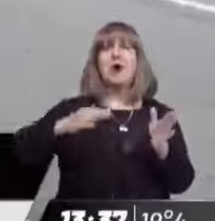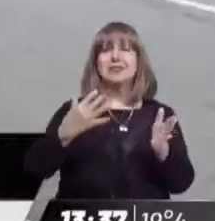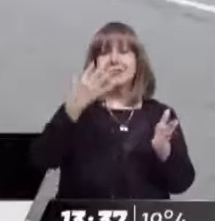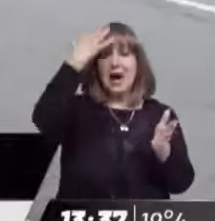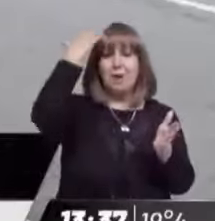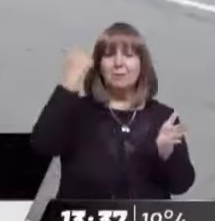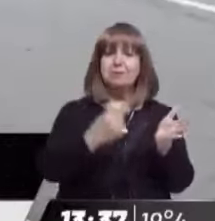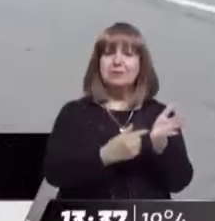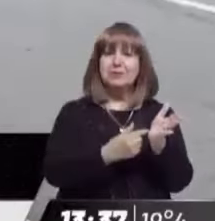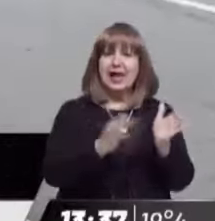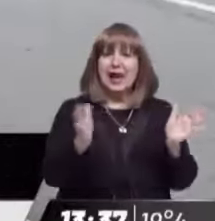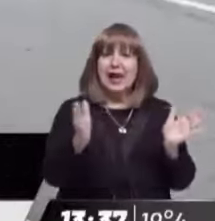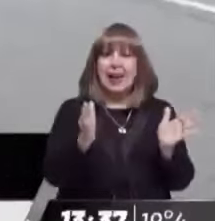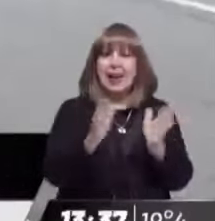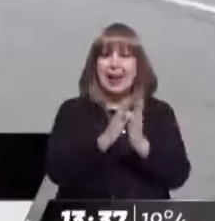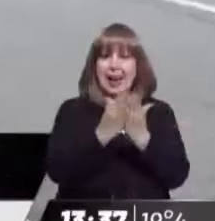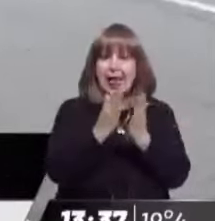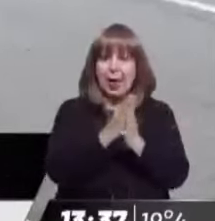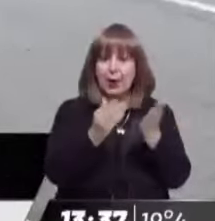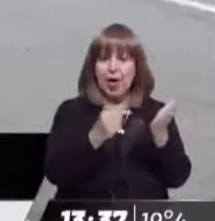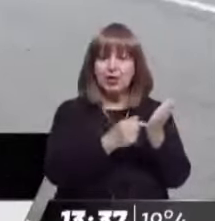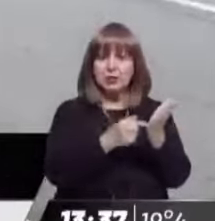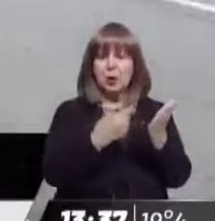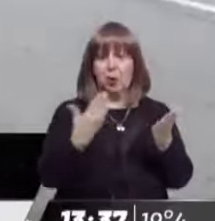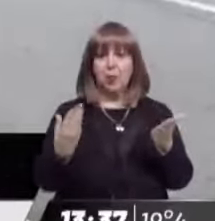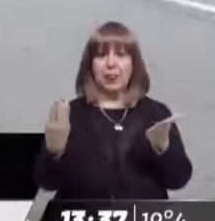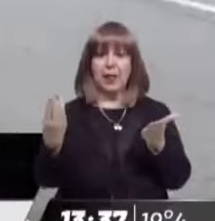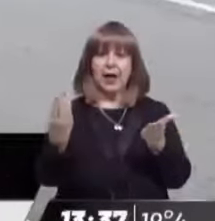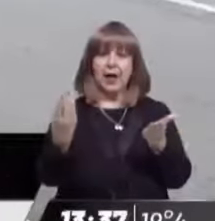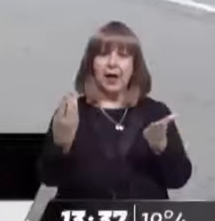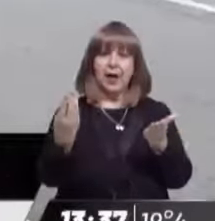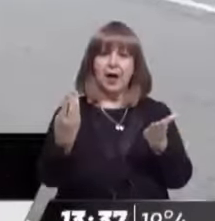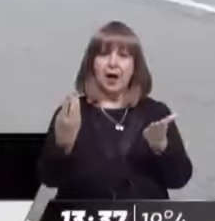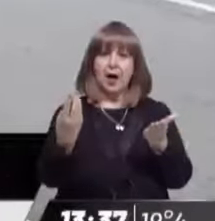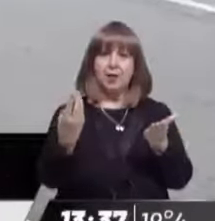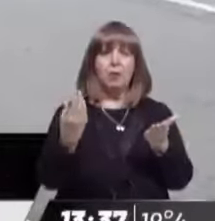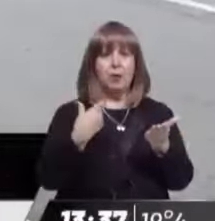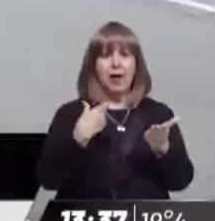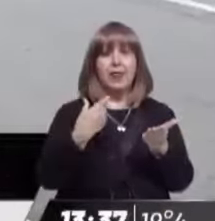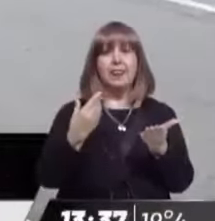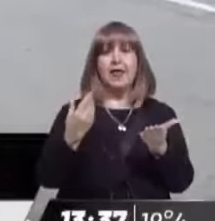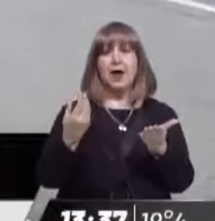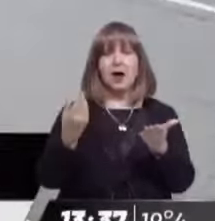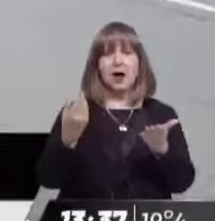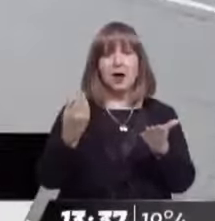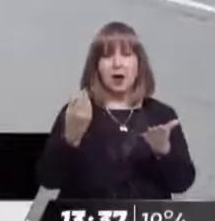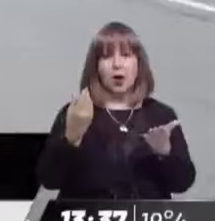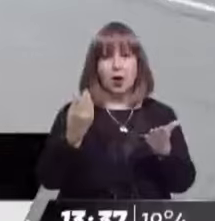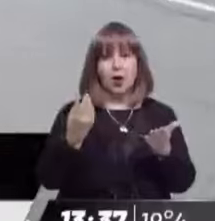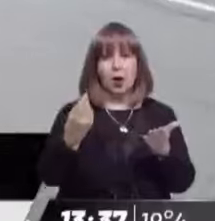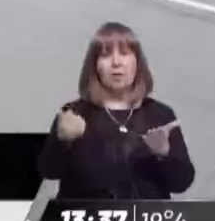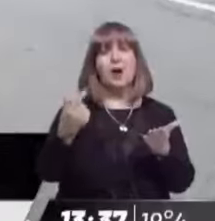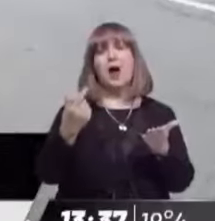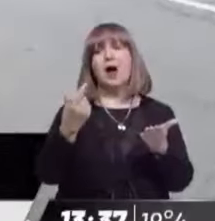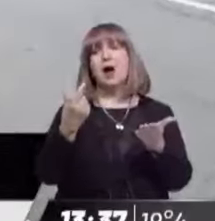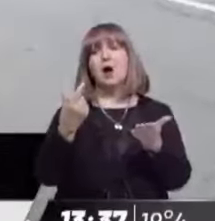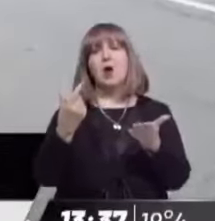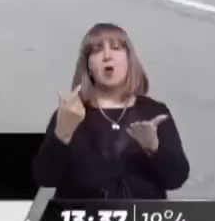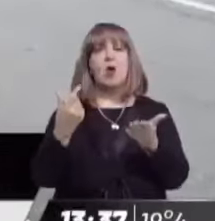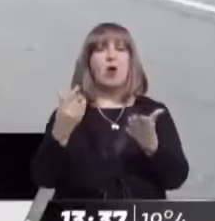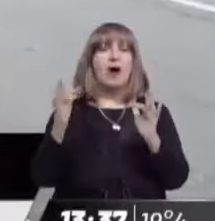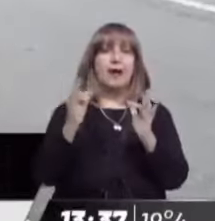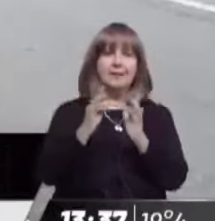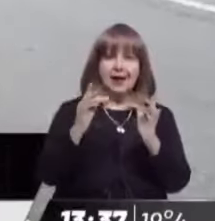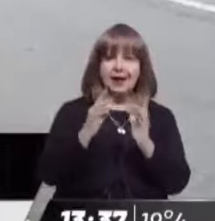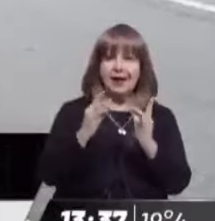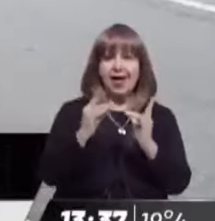Son libritos que vos podés conseguir, que vos podés encargar, por ejemplo, en las grandes redes, en los grandes